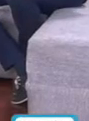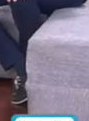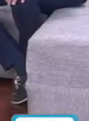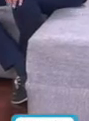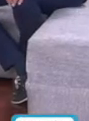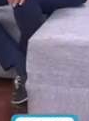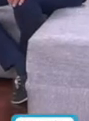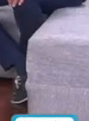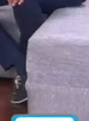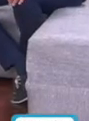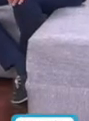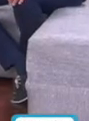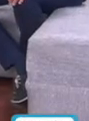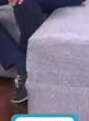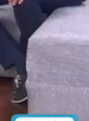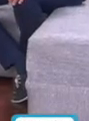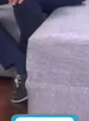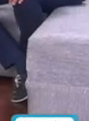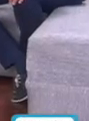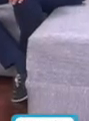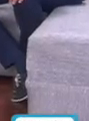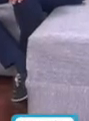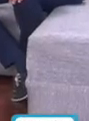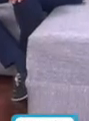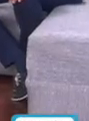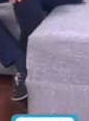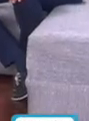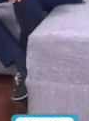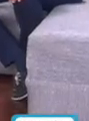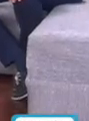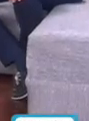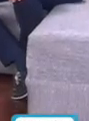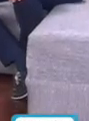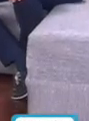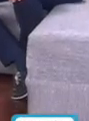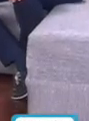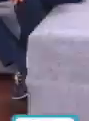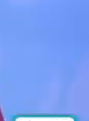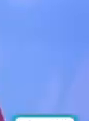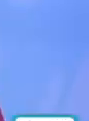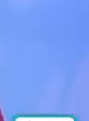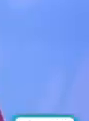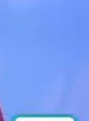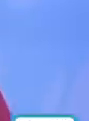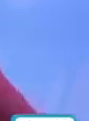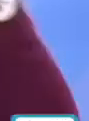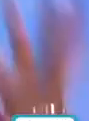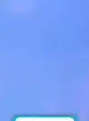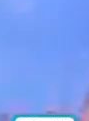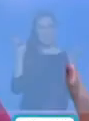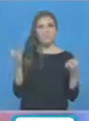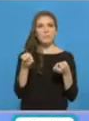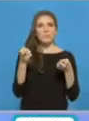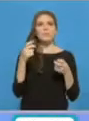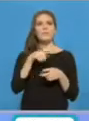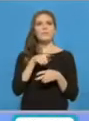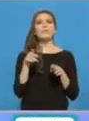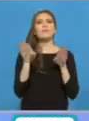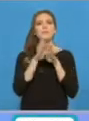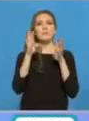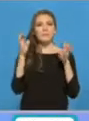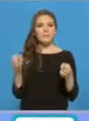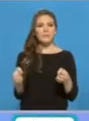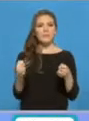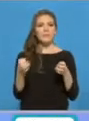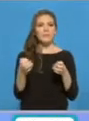para hablar de este tema está con nosotros nuestra nutrióloga Alicia Ramírez Huerta. Alicia, bienvenida. Hola, ¿qué tal, Ileana? Pues aquí muy contenta, muy bien, muy